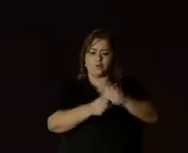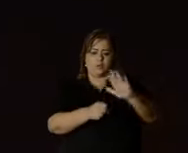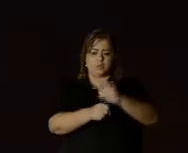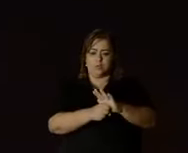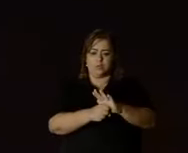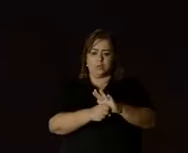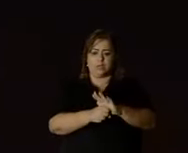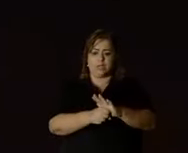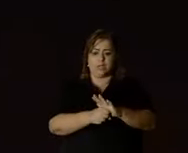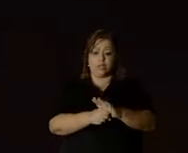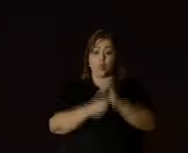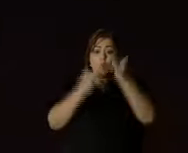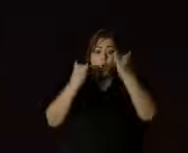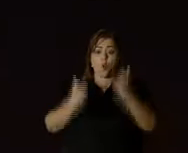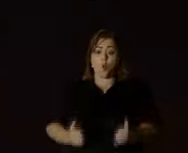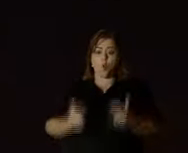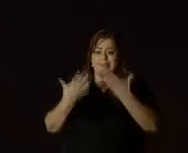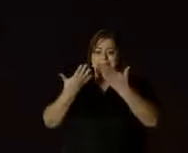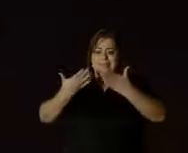Hasta hoy.